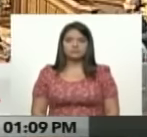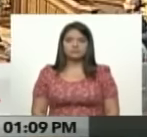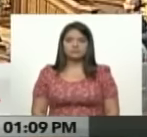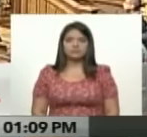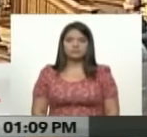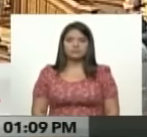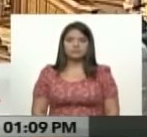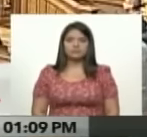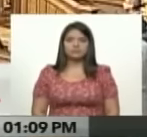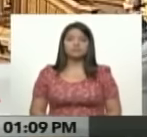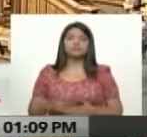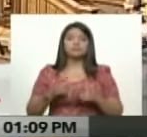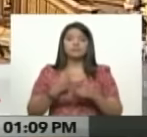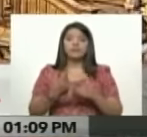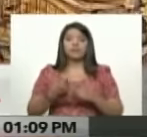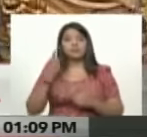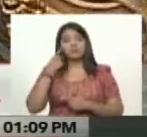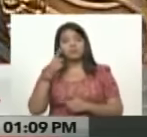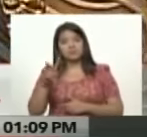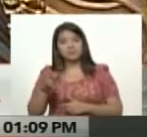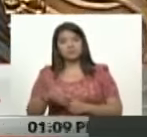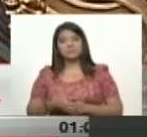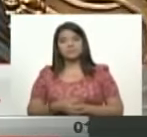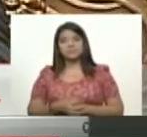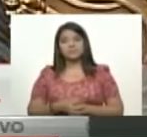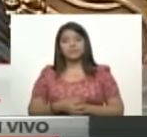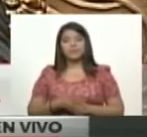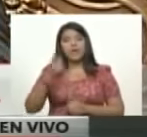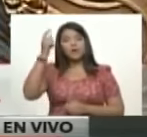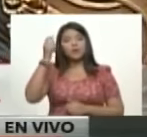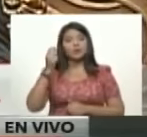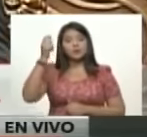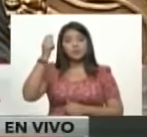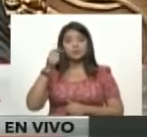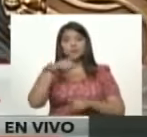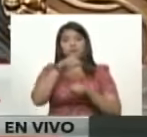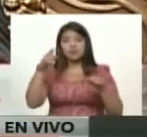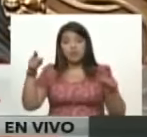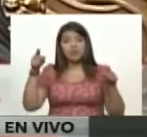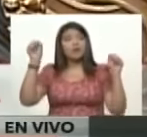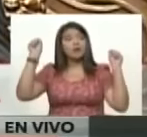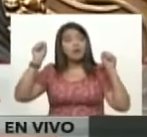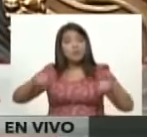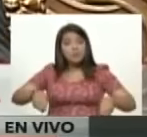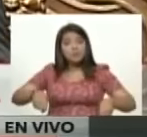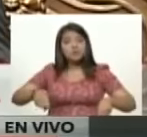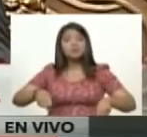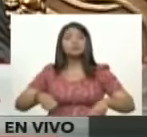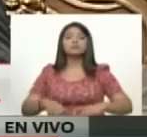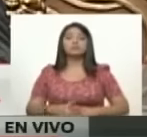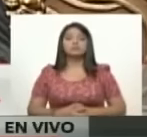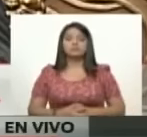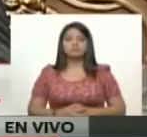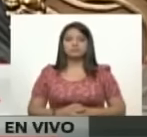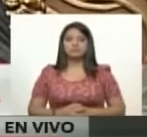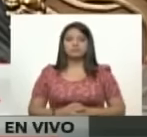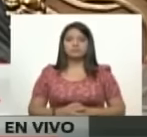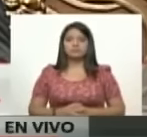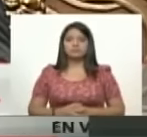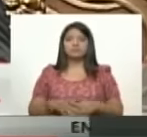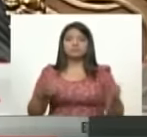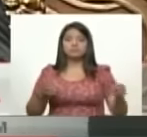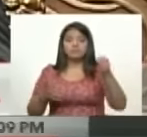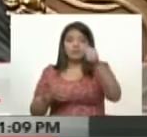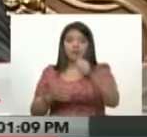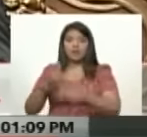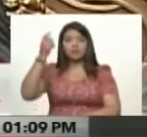En consideración, los diputados y diputadas que estén de acuerdo con aprobar la designación del